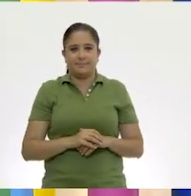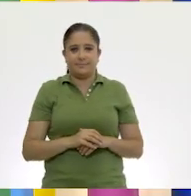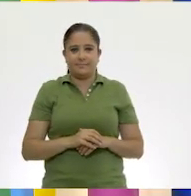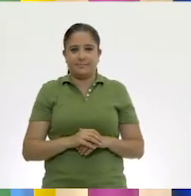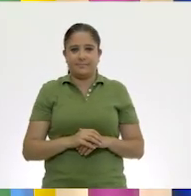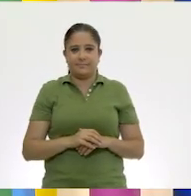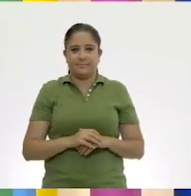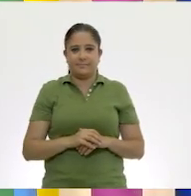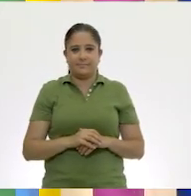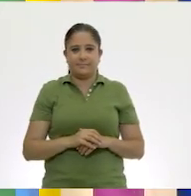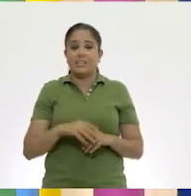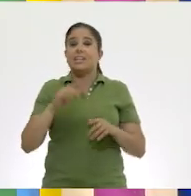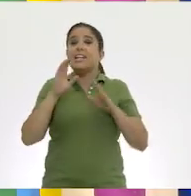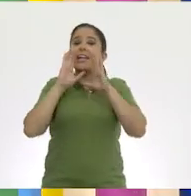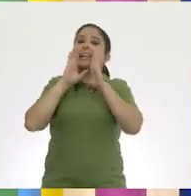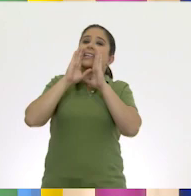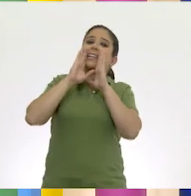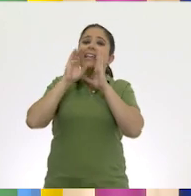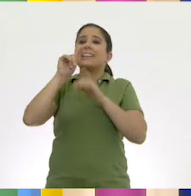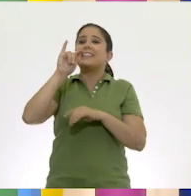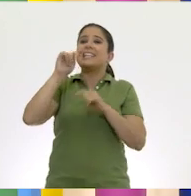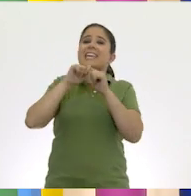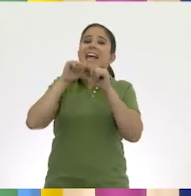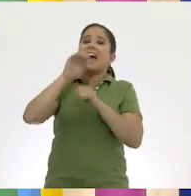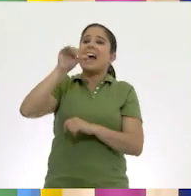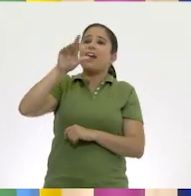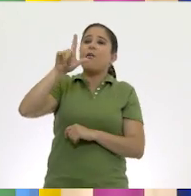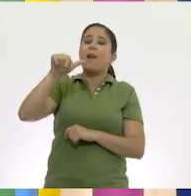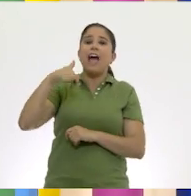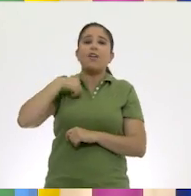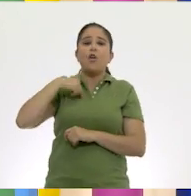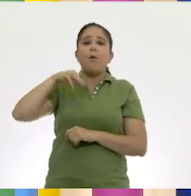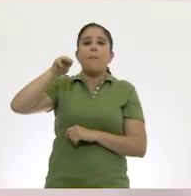día carola soy manola